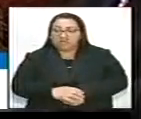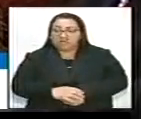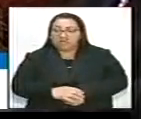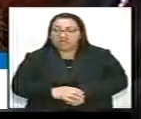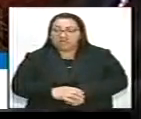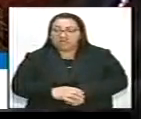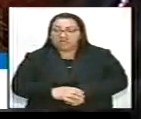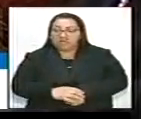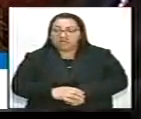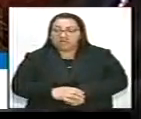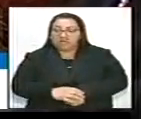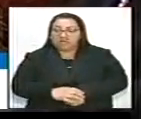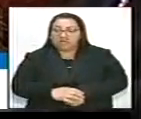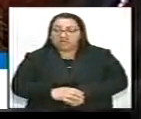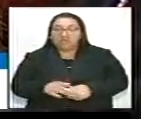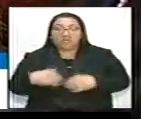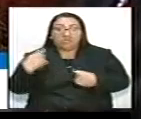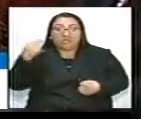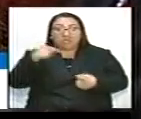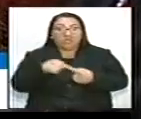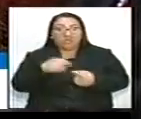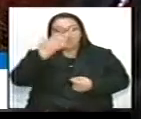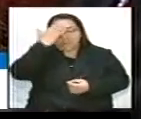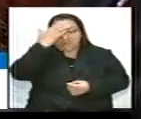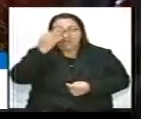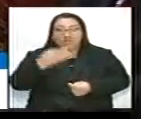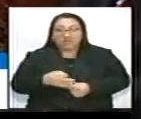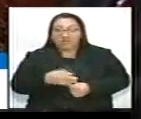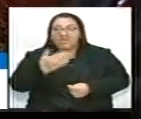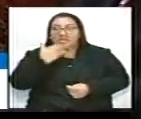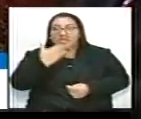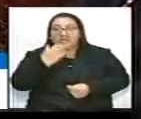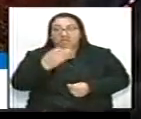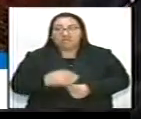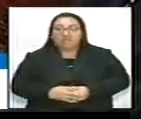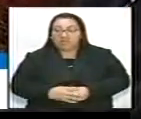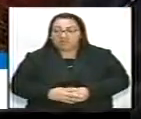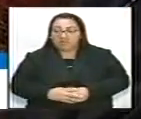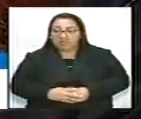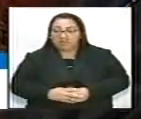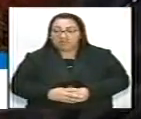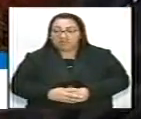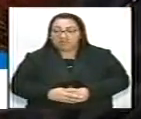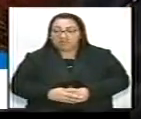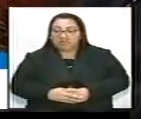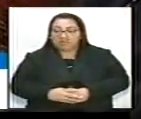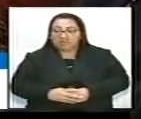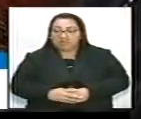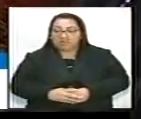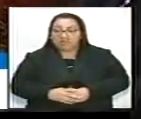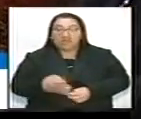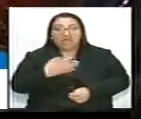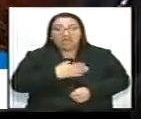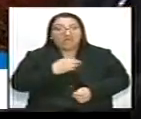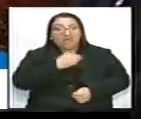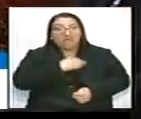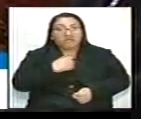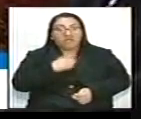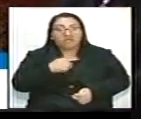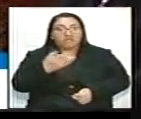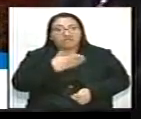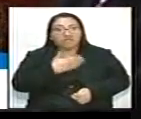poder llegar a saber la verdad, quiénes fueron esos ministros, esos